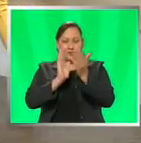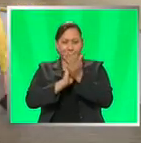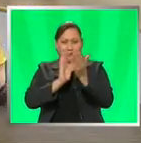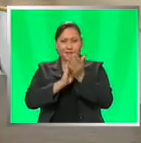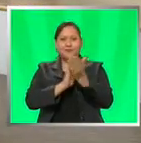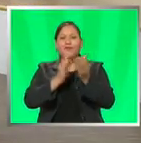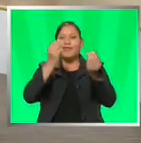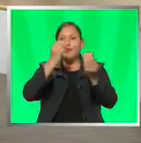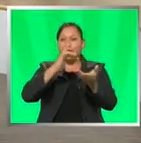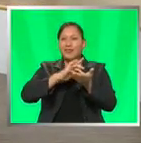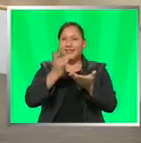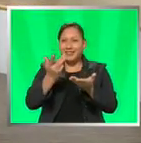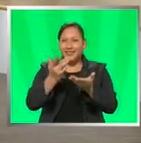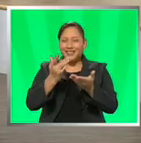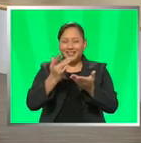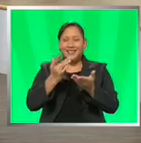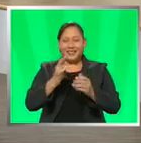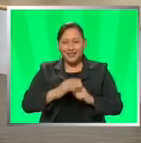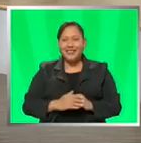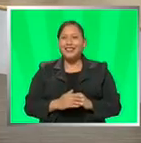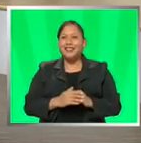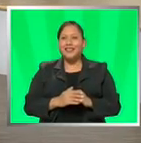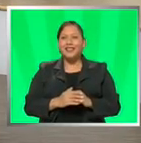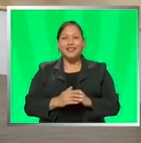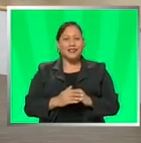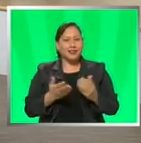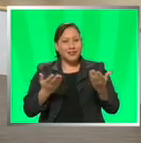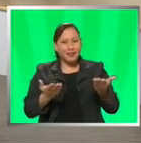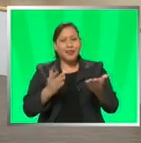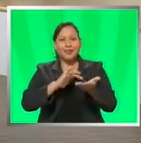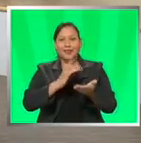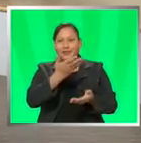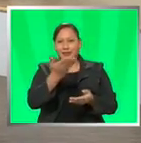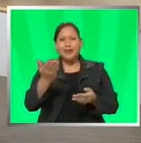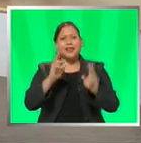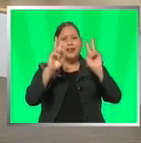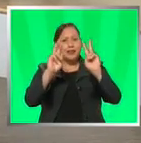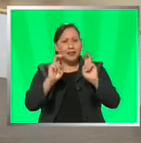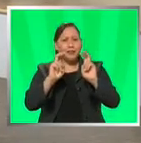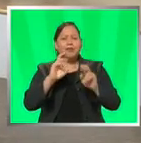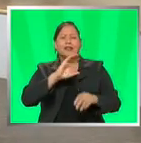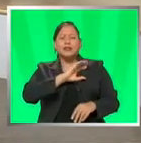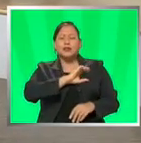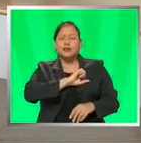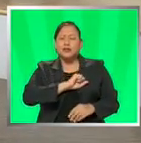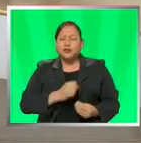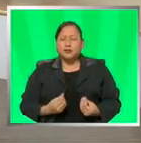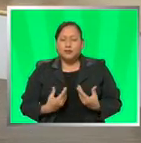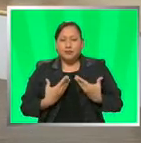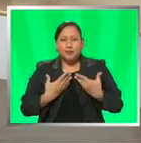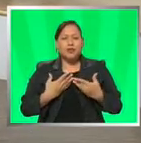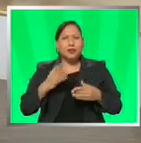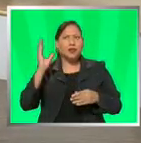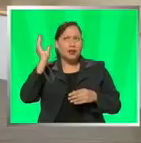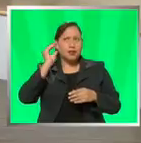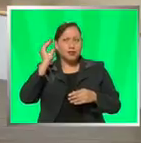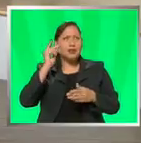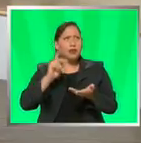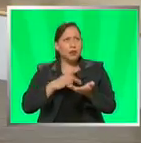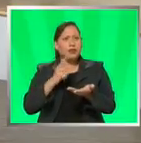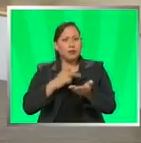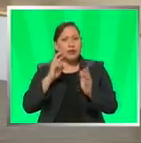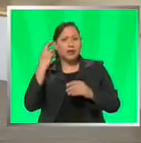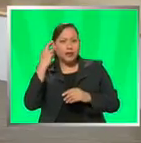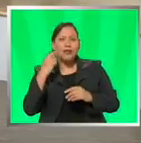Gracias. Paso para atrás de ti. No, al contrario, gracias. Muchas gracias a ustedes. Pues este tema fue pasión, muy escuchado. Yo lo he escuchado muchísimo en radio, ya me